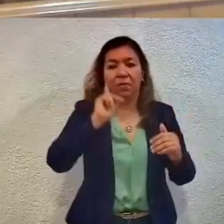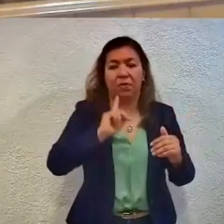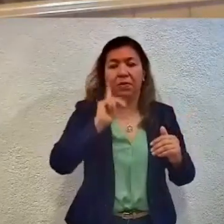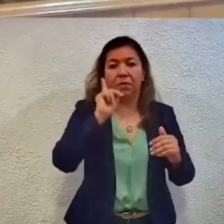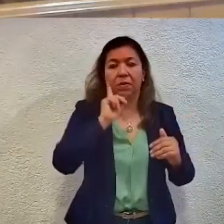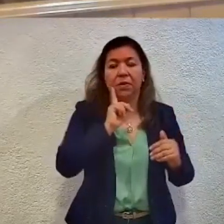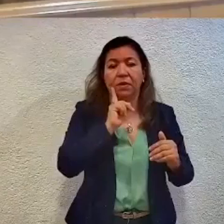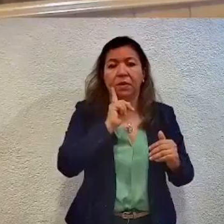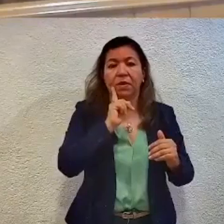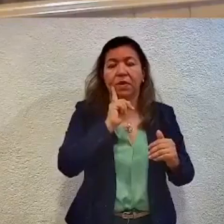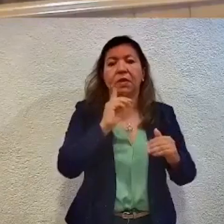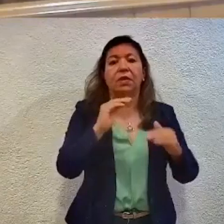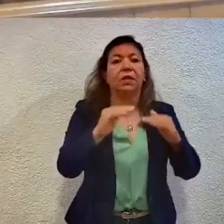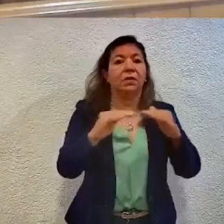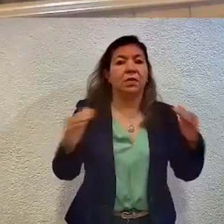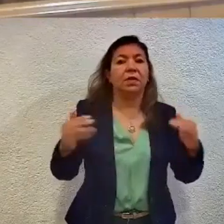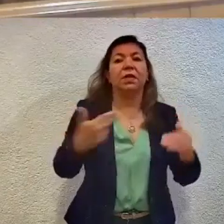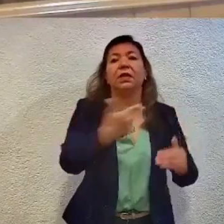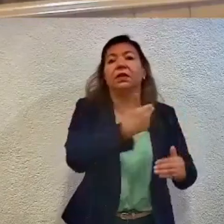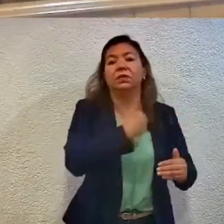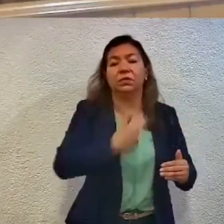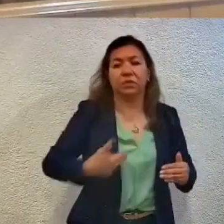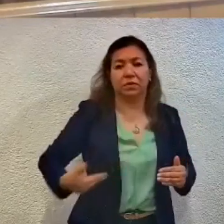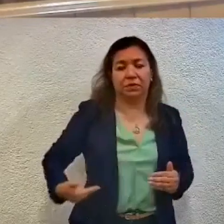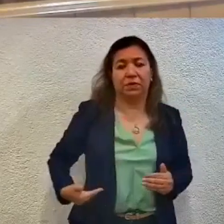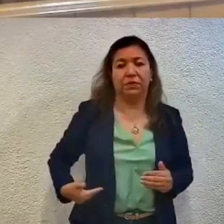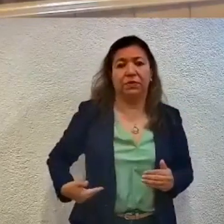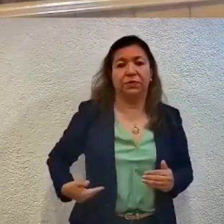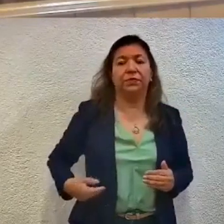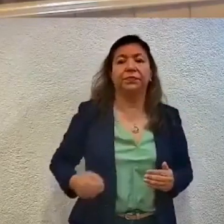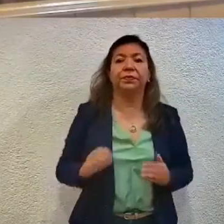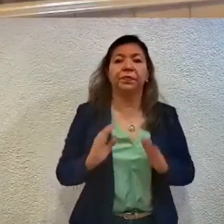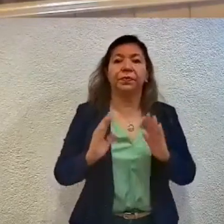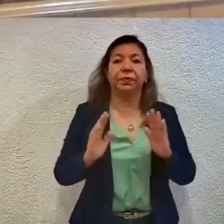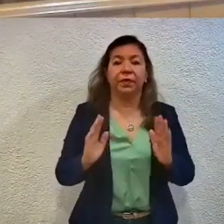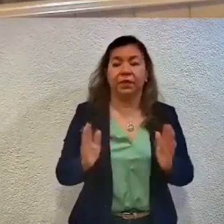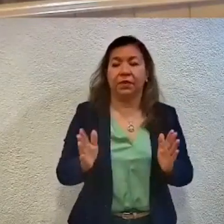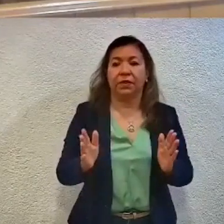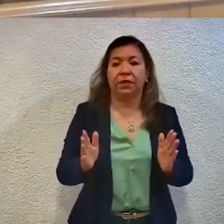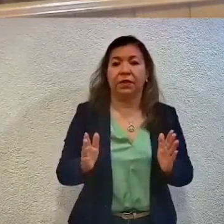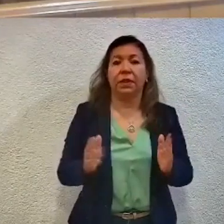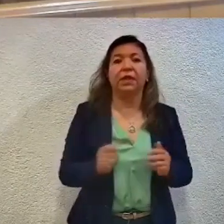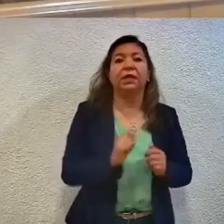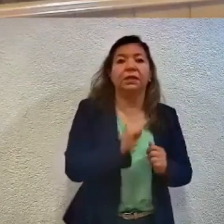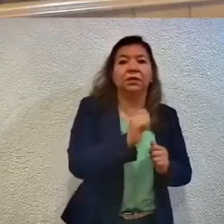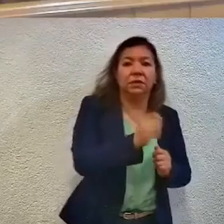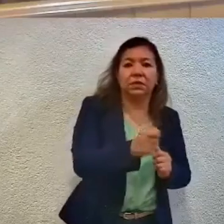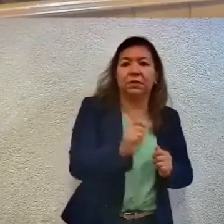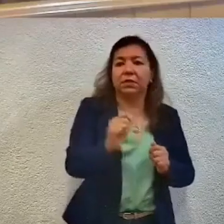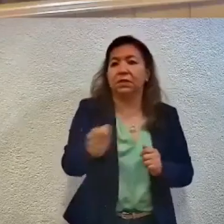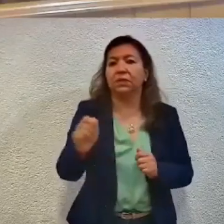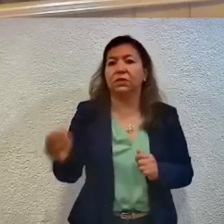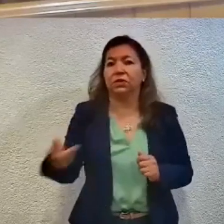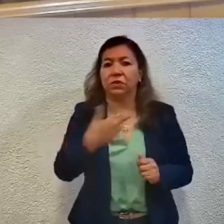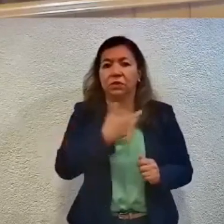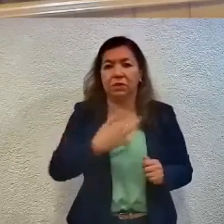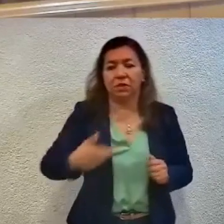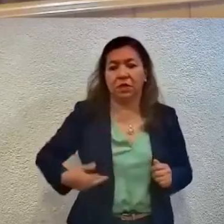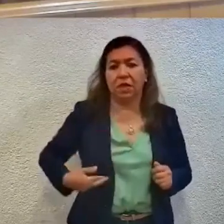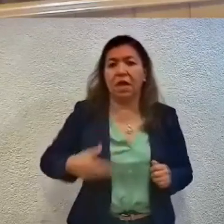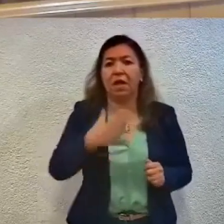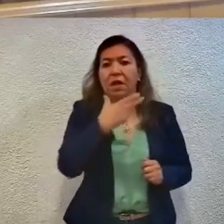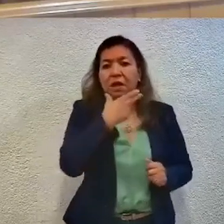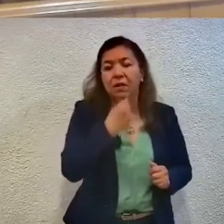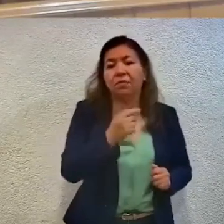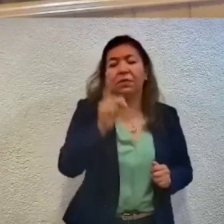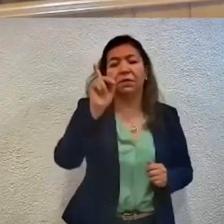el procedimiento para garantizar la integración paritaria del ayuntamiento cuestionado, advirtiéndose que al hacer la asignación directa, de acuerdo